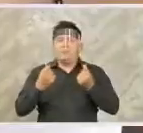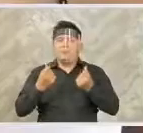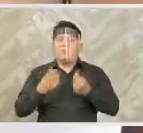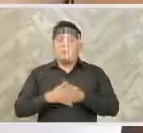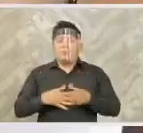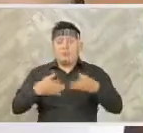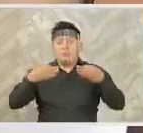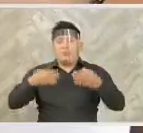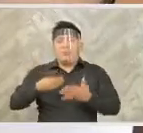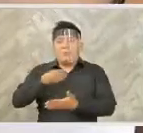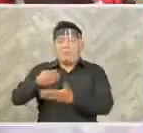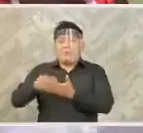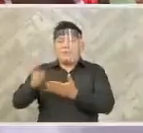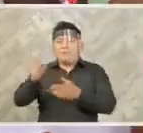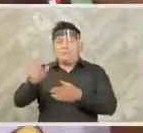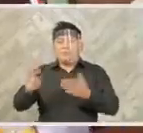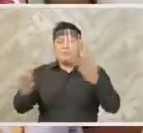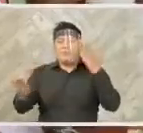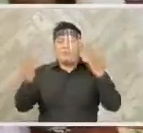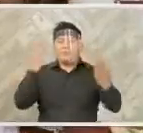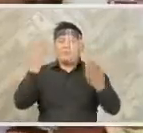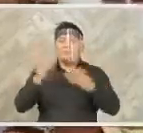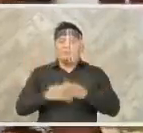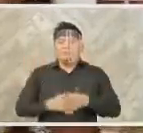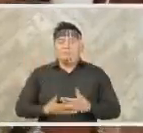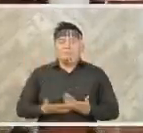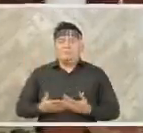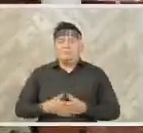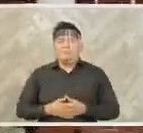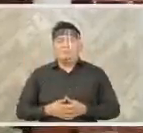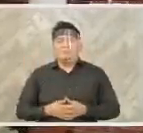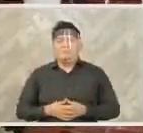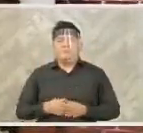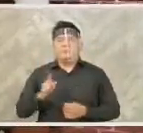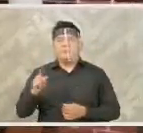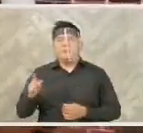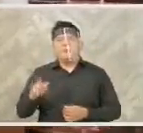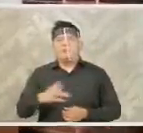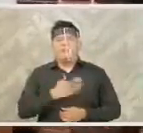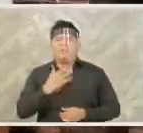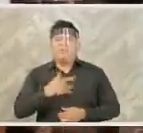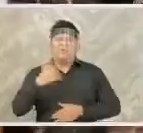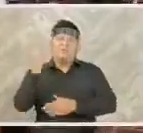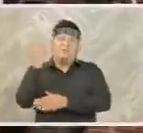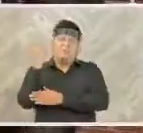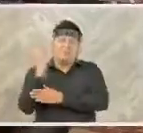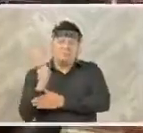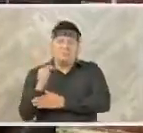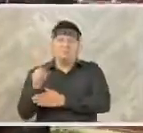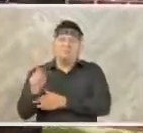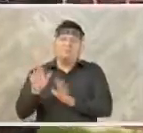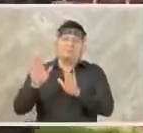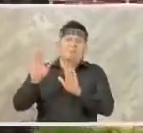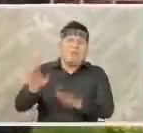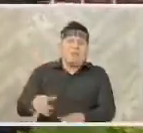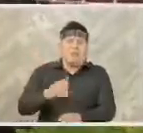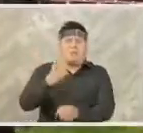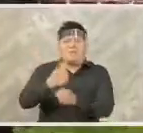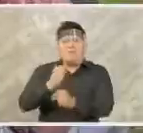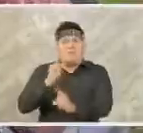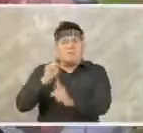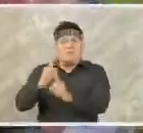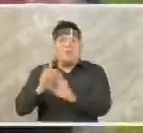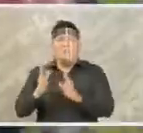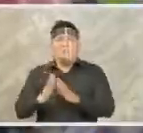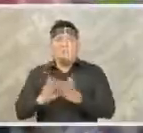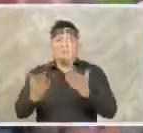precio que se le paga a un campesino esté muy lejos de ser justo. Eso desmotiva a nuestros campesinos, se han olvidado de su vocación, de su